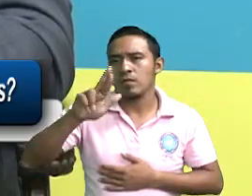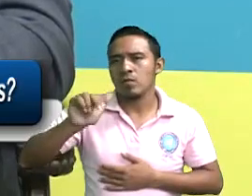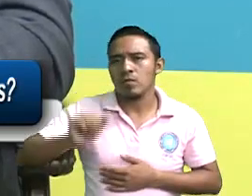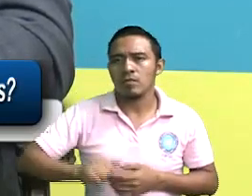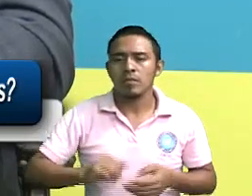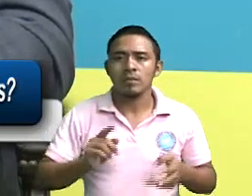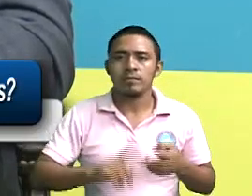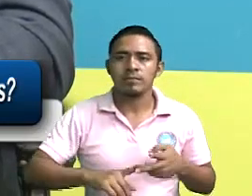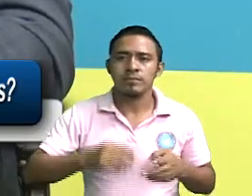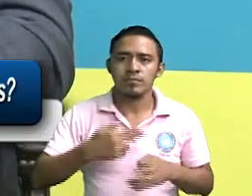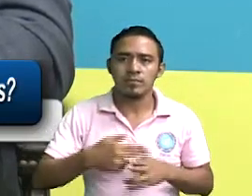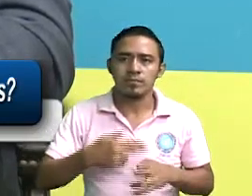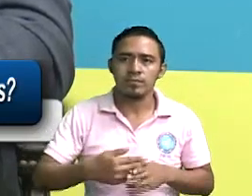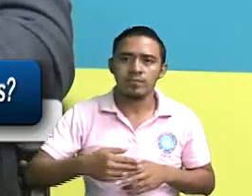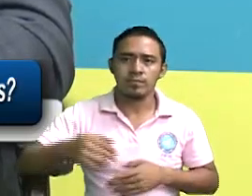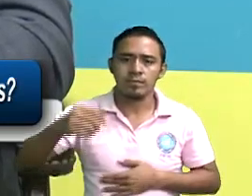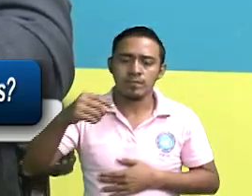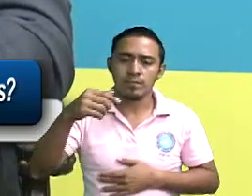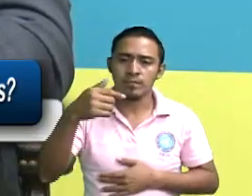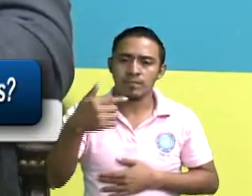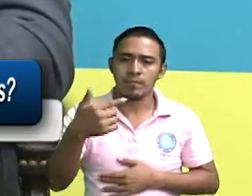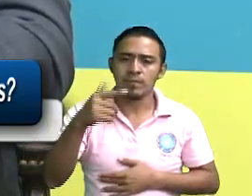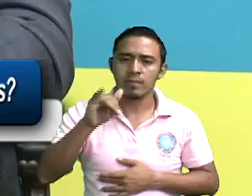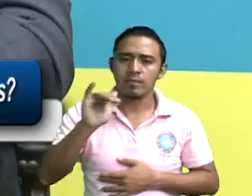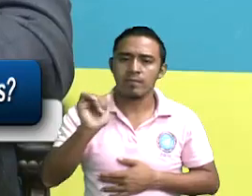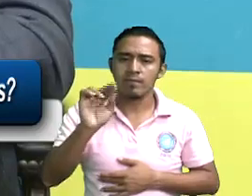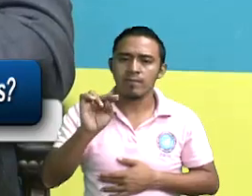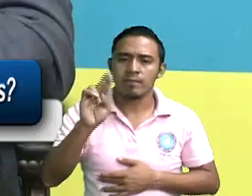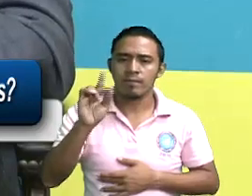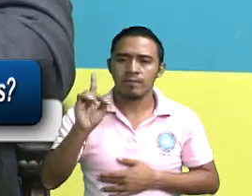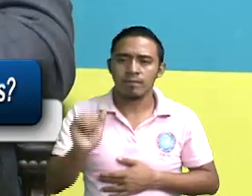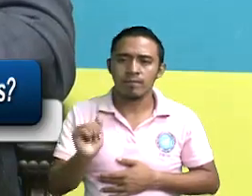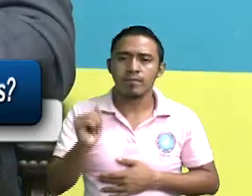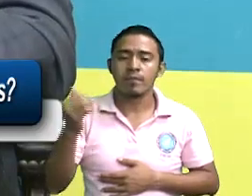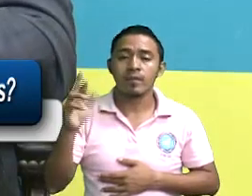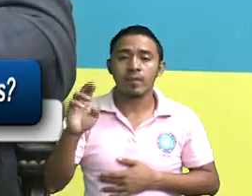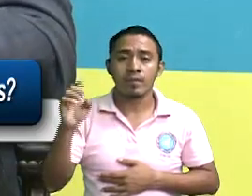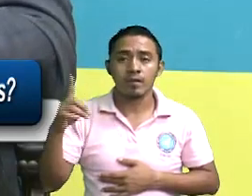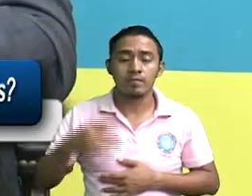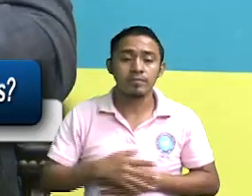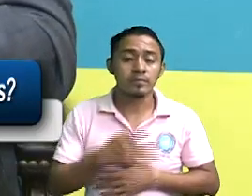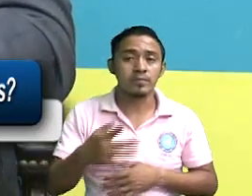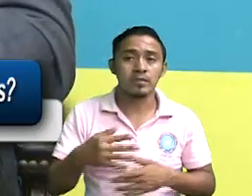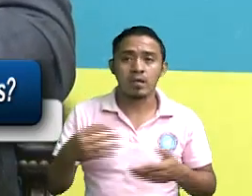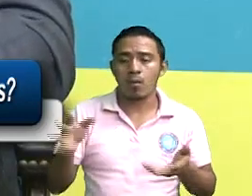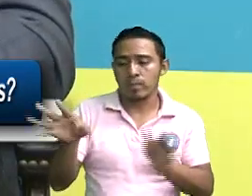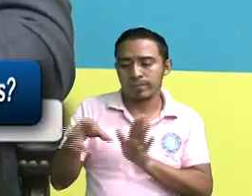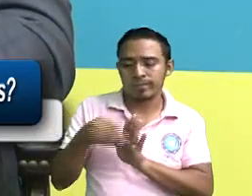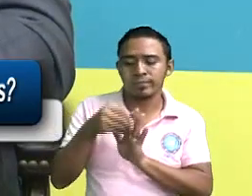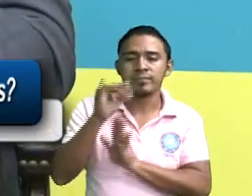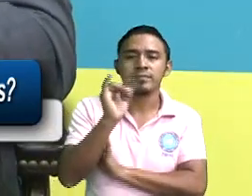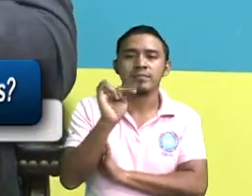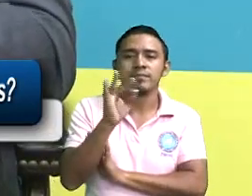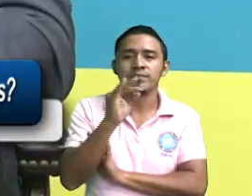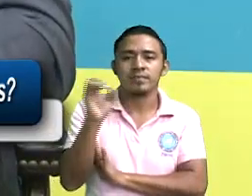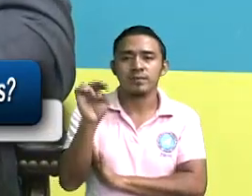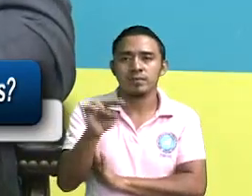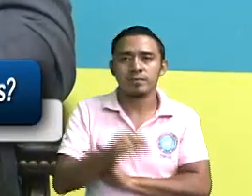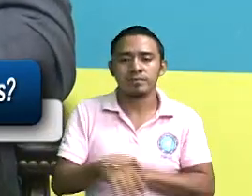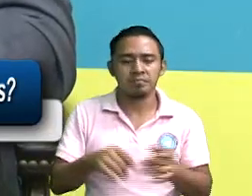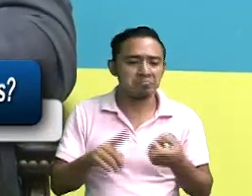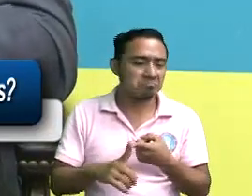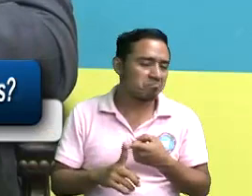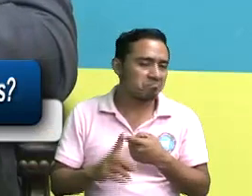Guillain-Barré. El Guillain-Barré es una enfermedad que se produce por alguna infección. Un